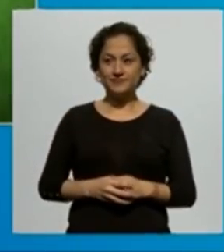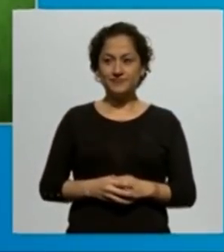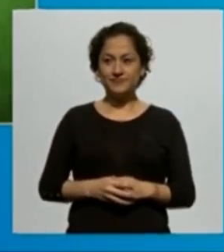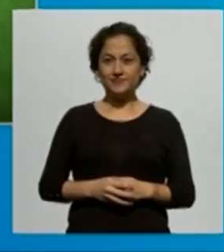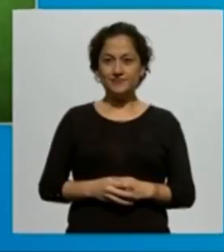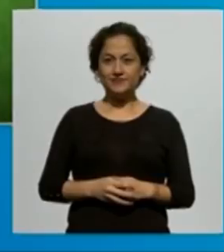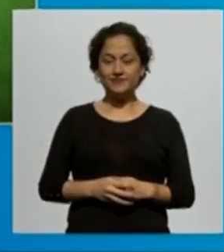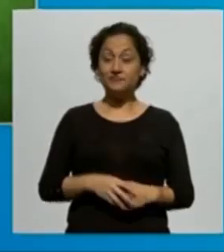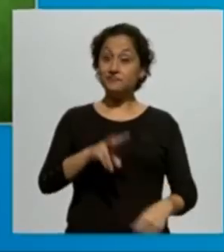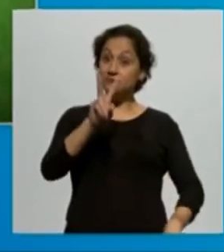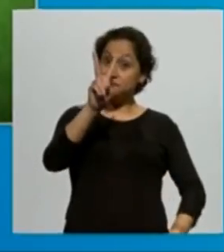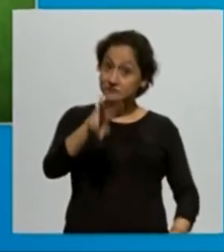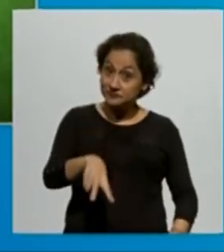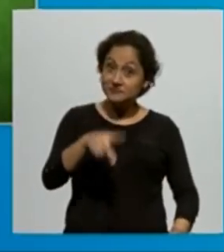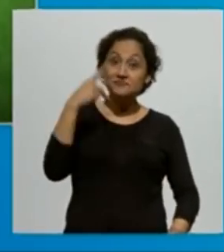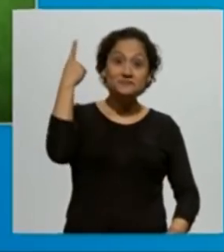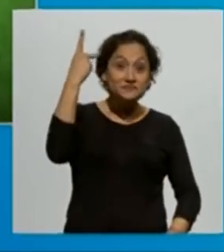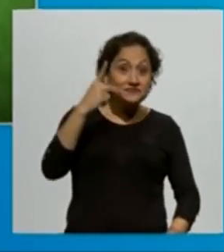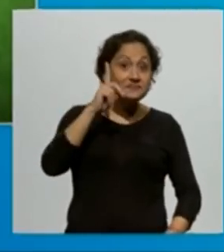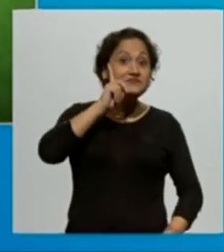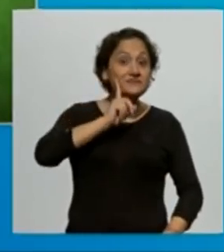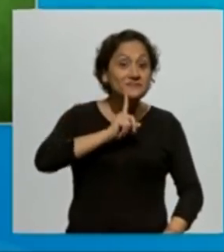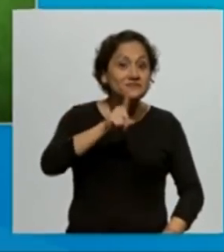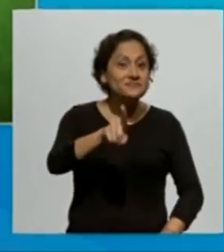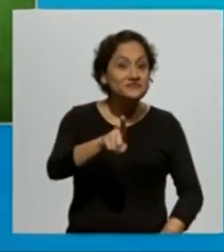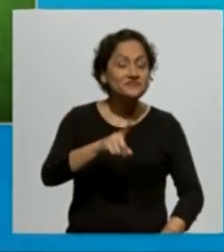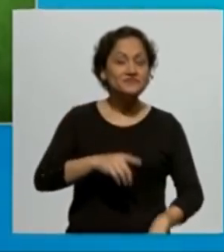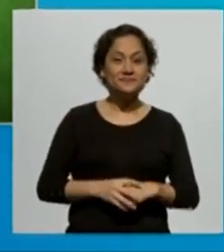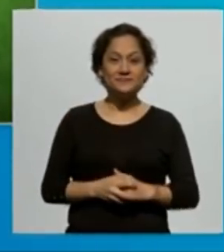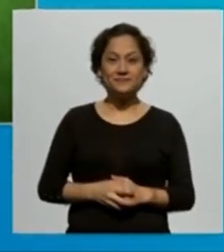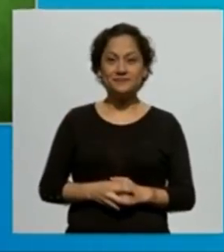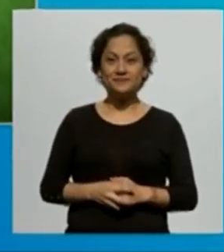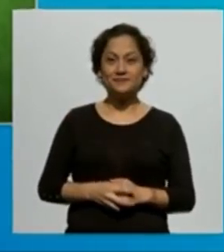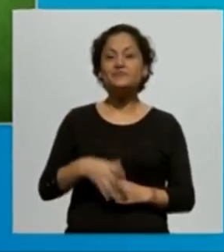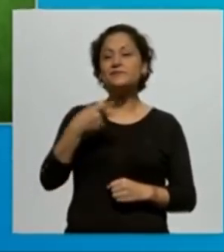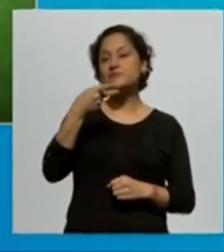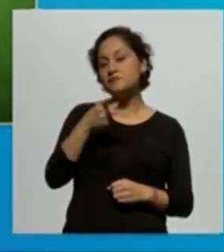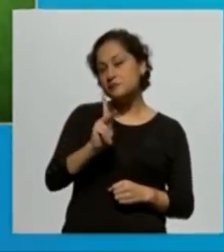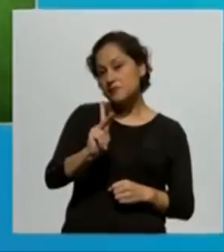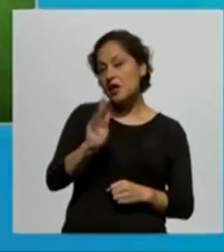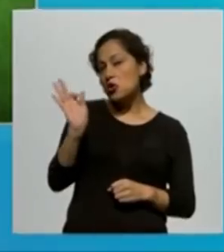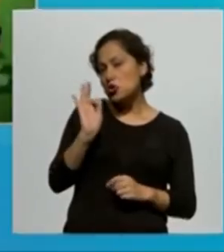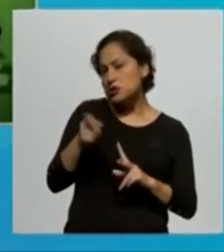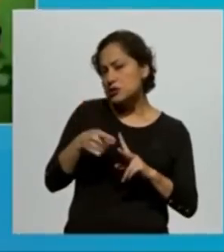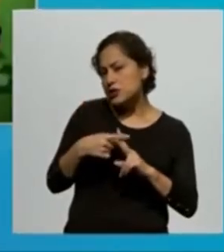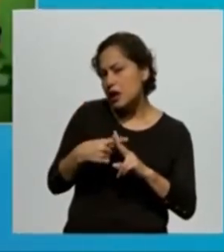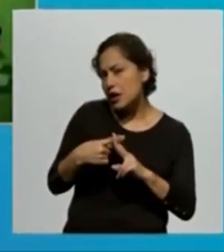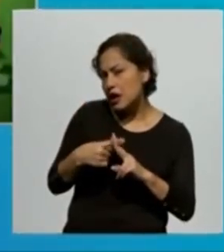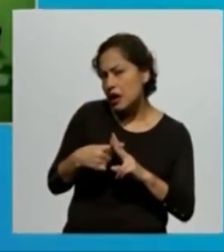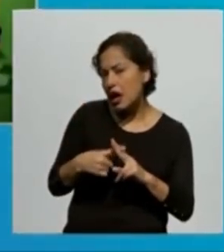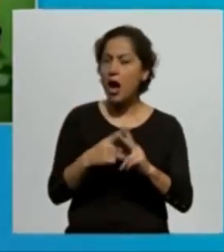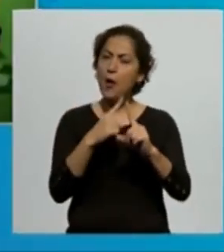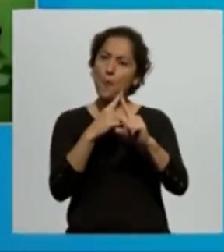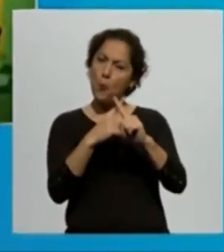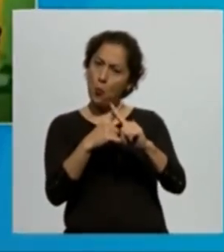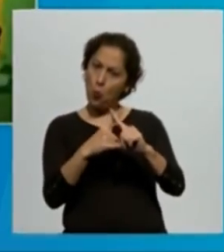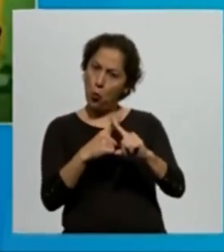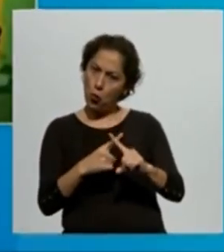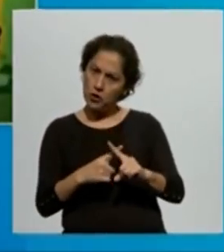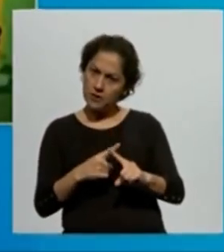Es verdad, princesa. Pero también podríamos calcularlo multiplicando